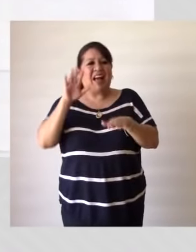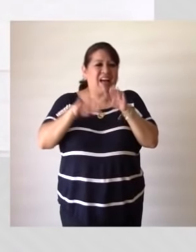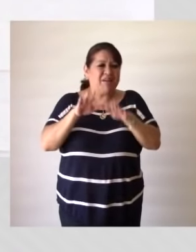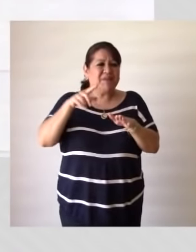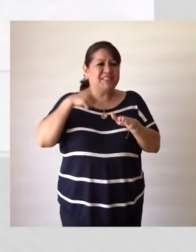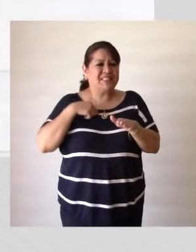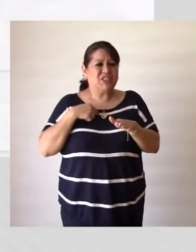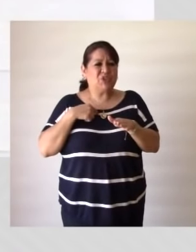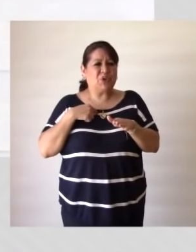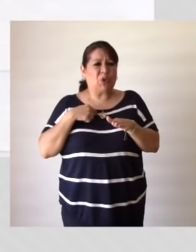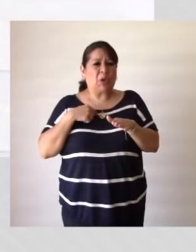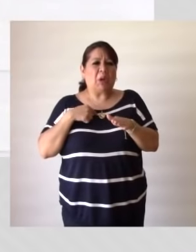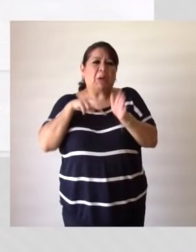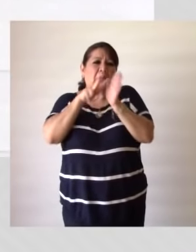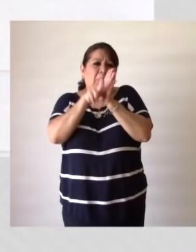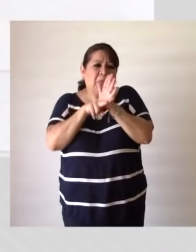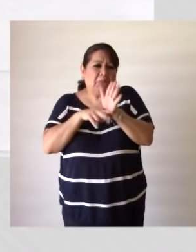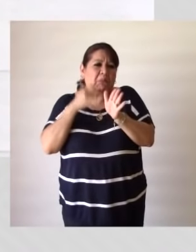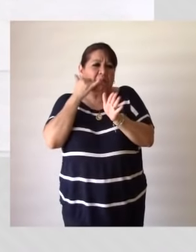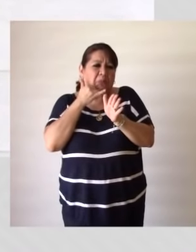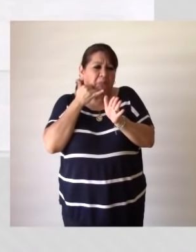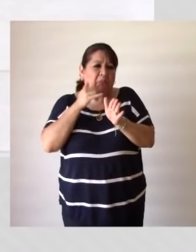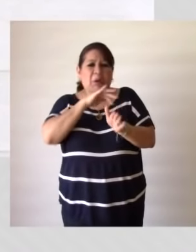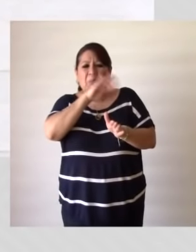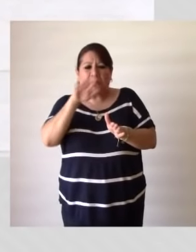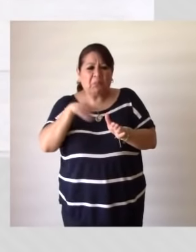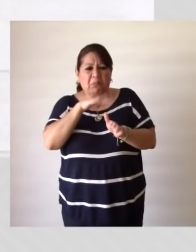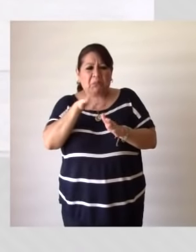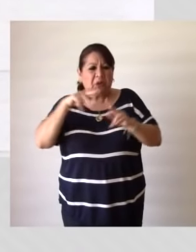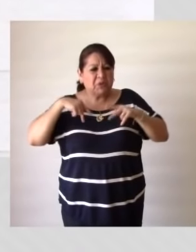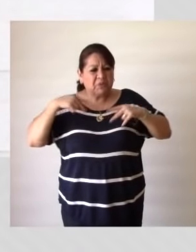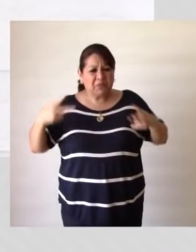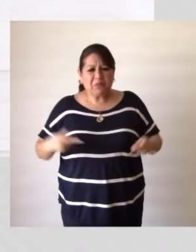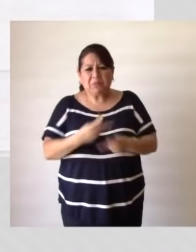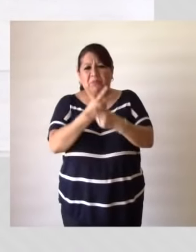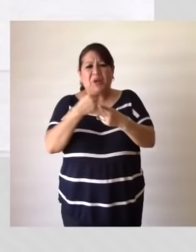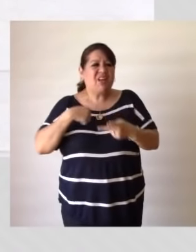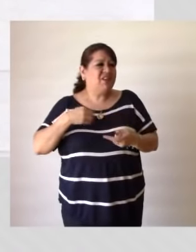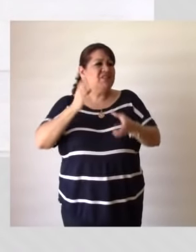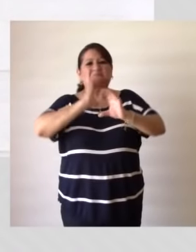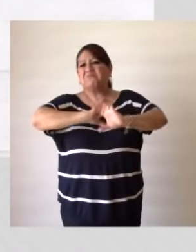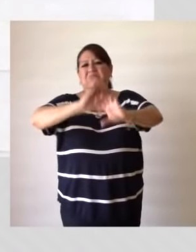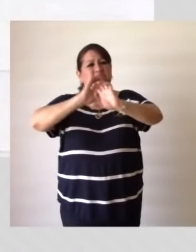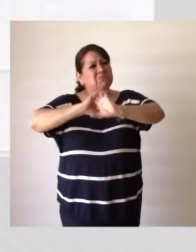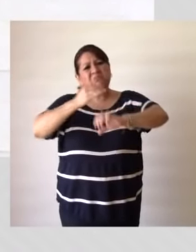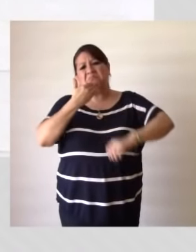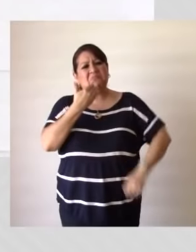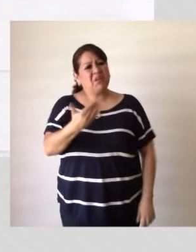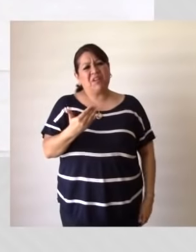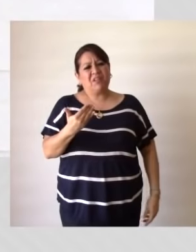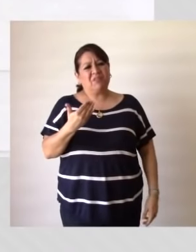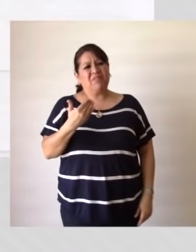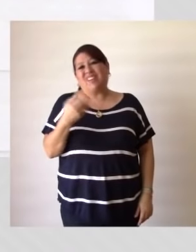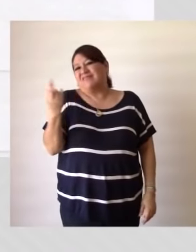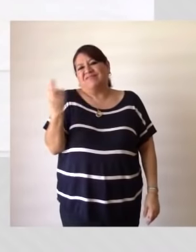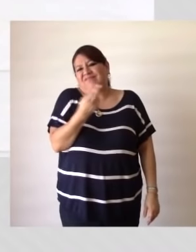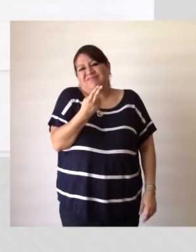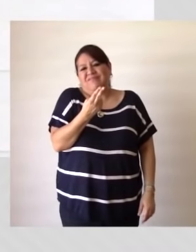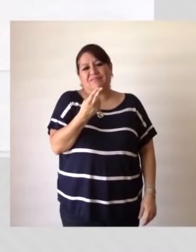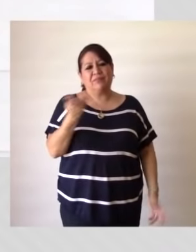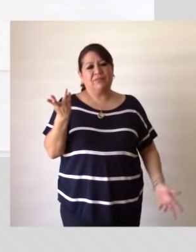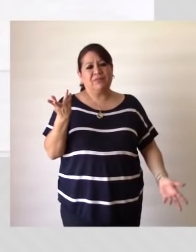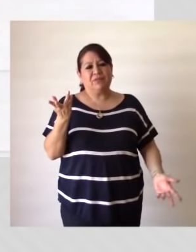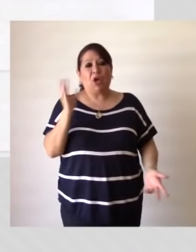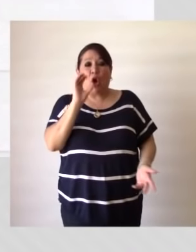no cantamos lo suficientemente bien no es necesario no leemos no oramos pues porque no